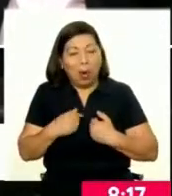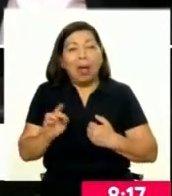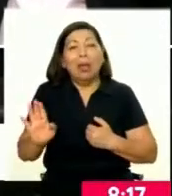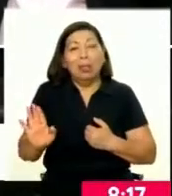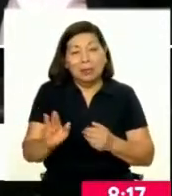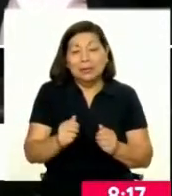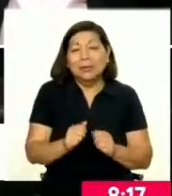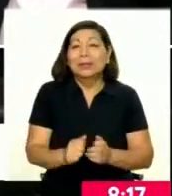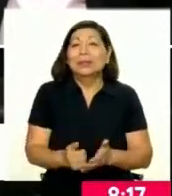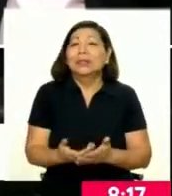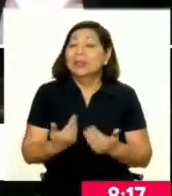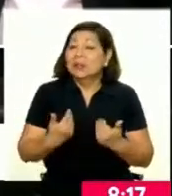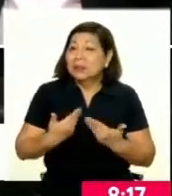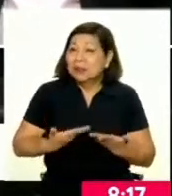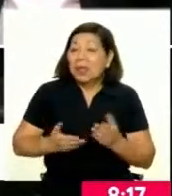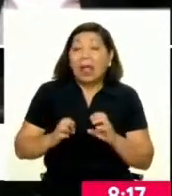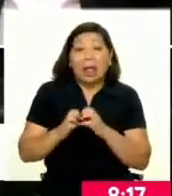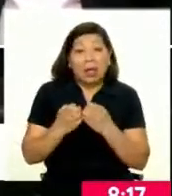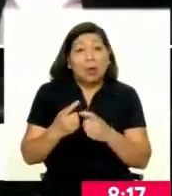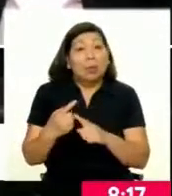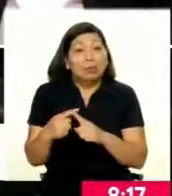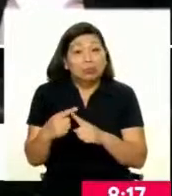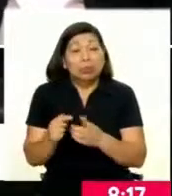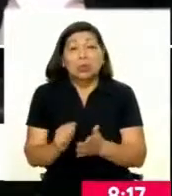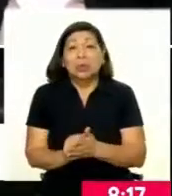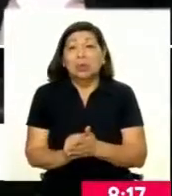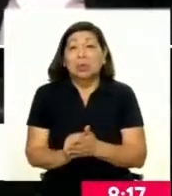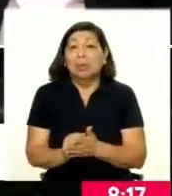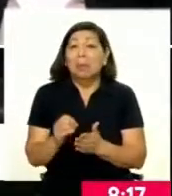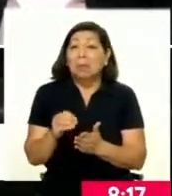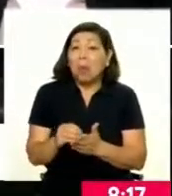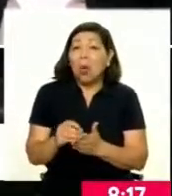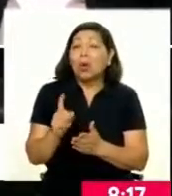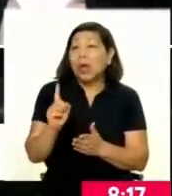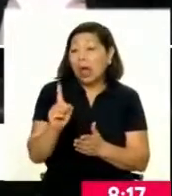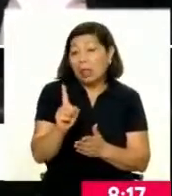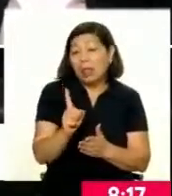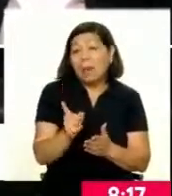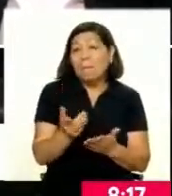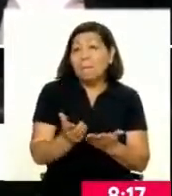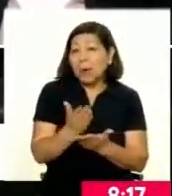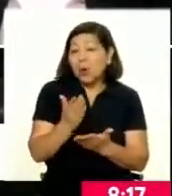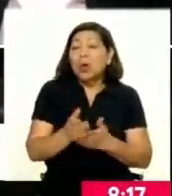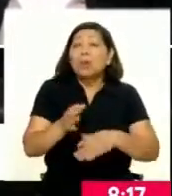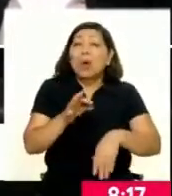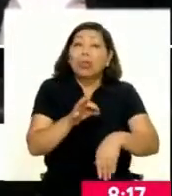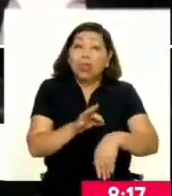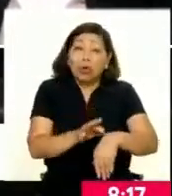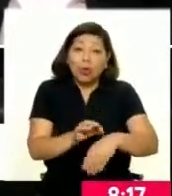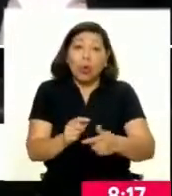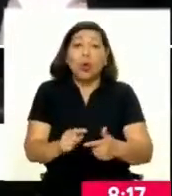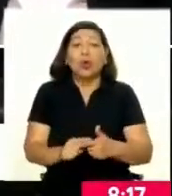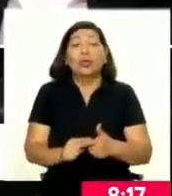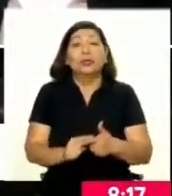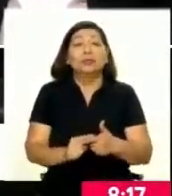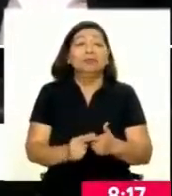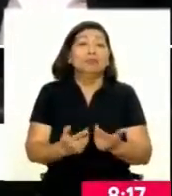popular, ¿no? Tenemos un equipo multidisciplinario compuesto por peritos, ya sea médicos,